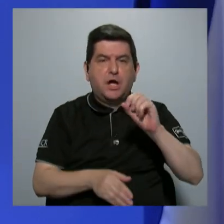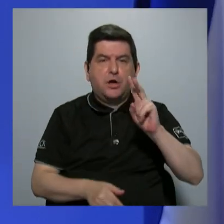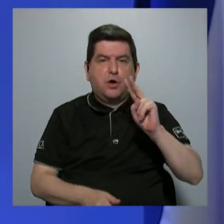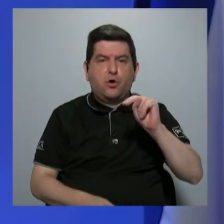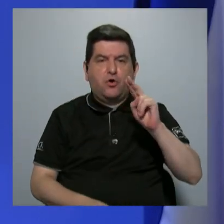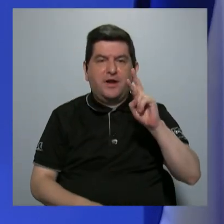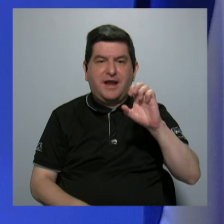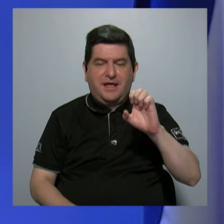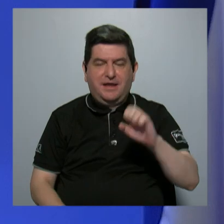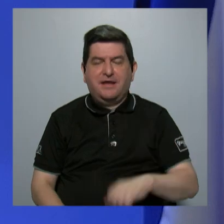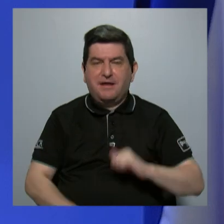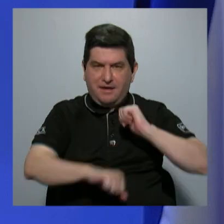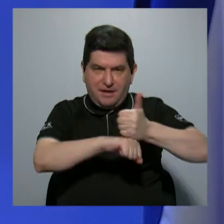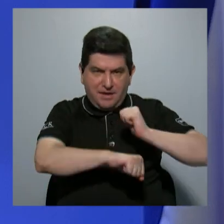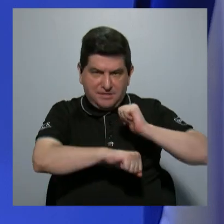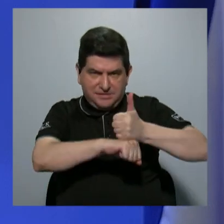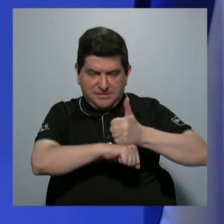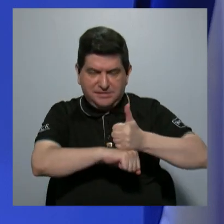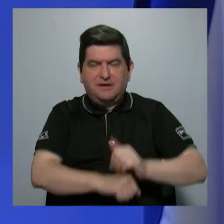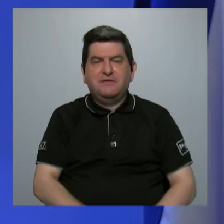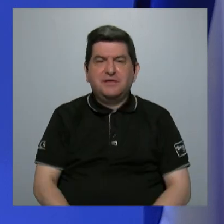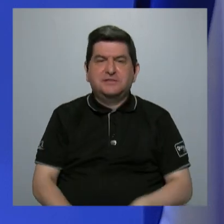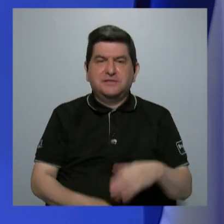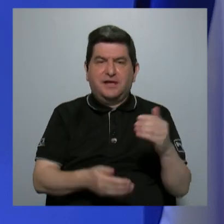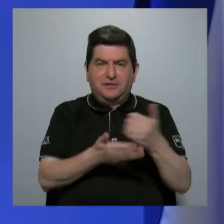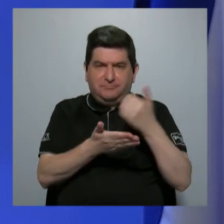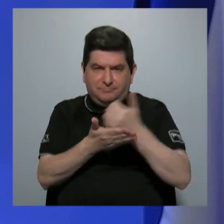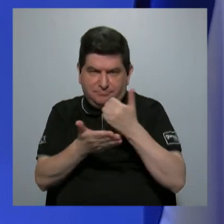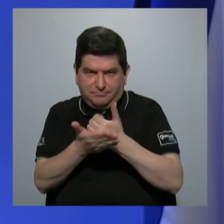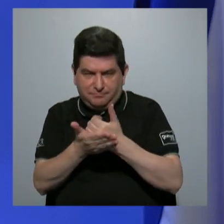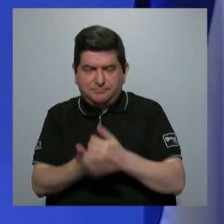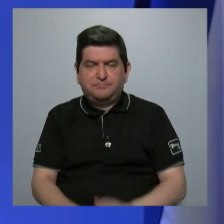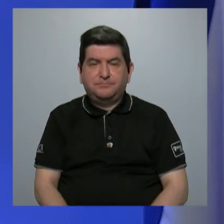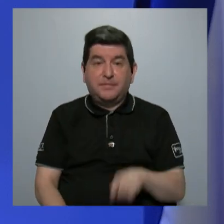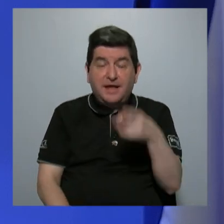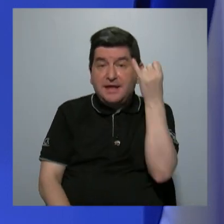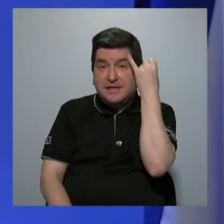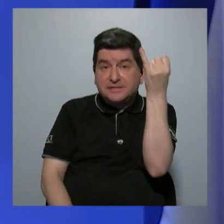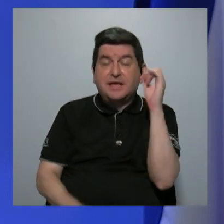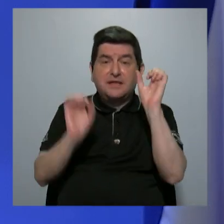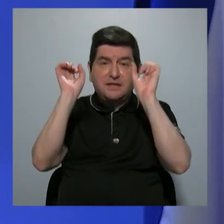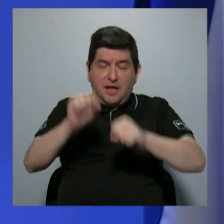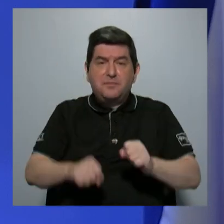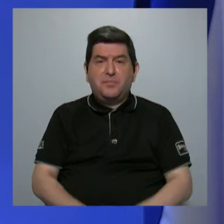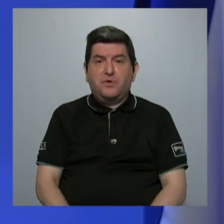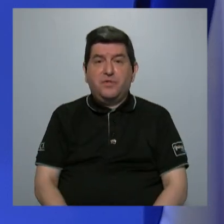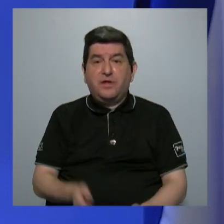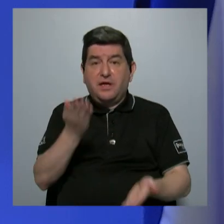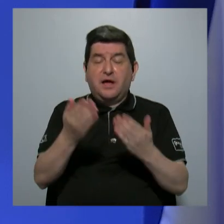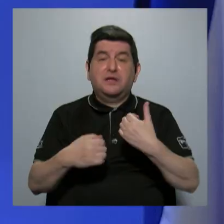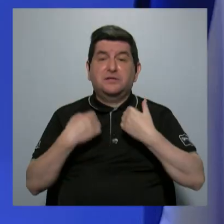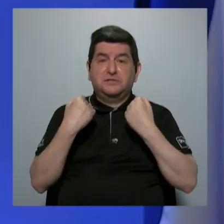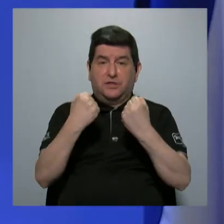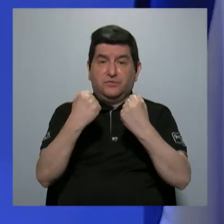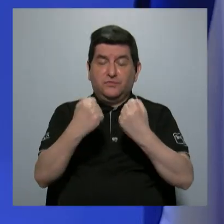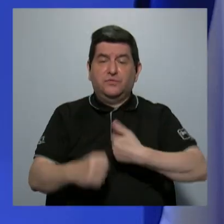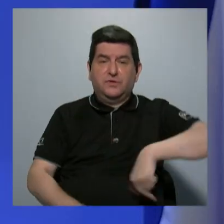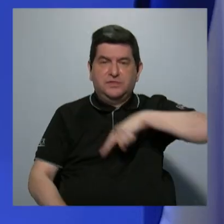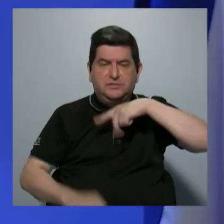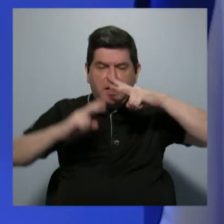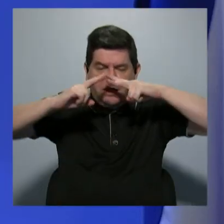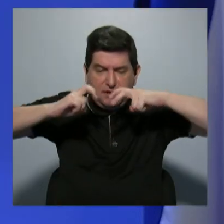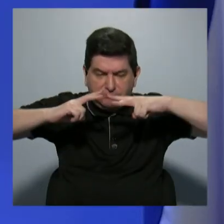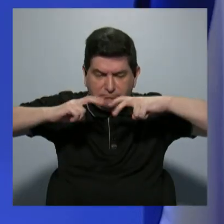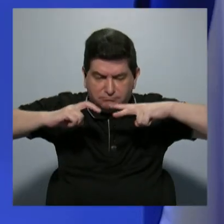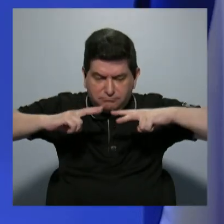para definir cómo se asignan los recursos, porque creo que en ese sentido podríamos salir incluso fortalecidos si